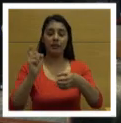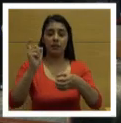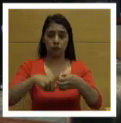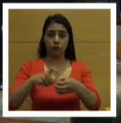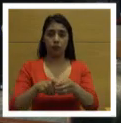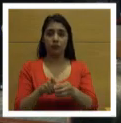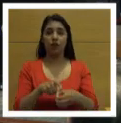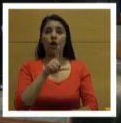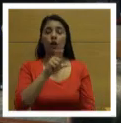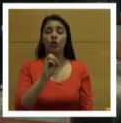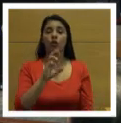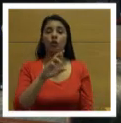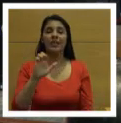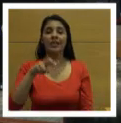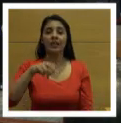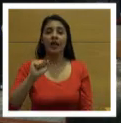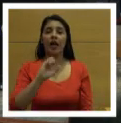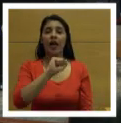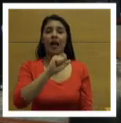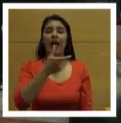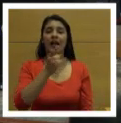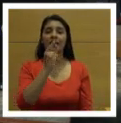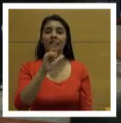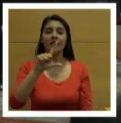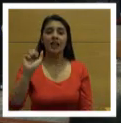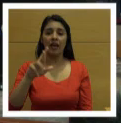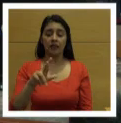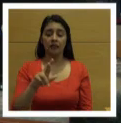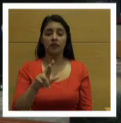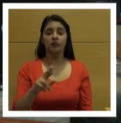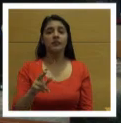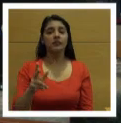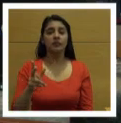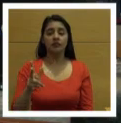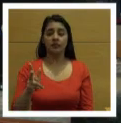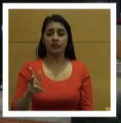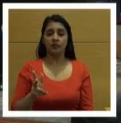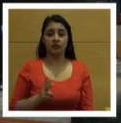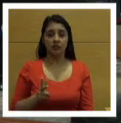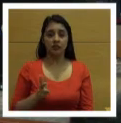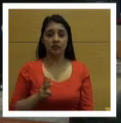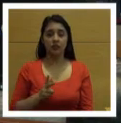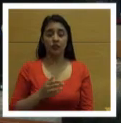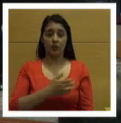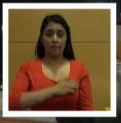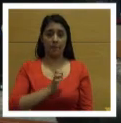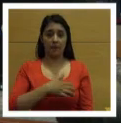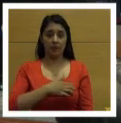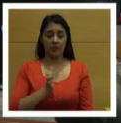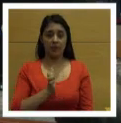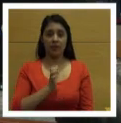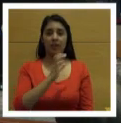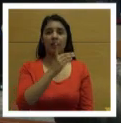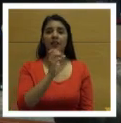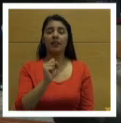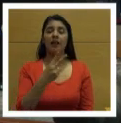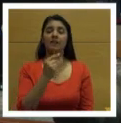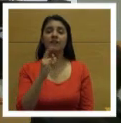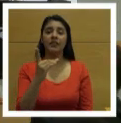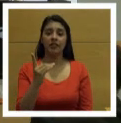Lorena Lemunao Aguilar. Al señor subprefecto de la Policía de Investigaciones de Chile, don David González